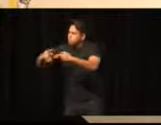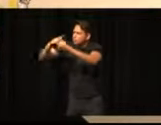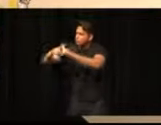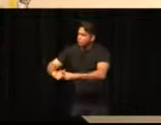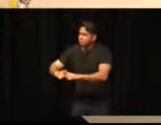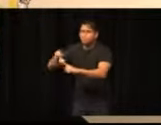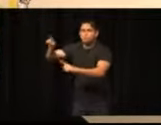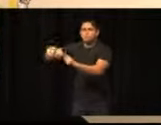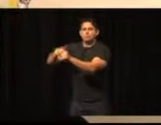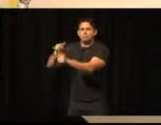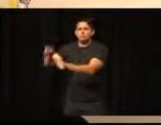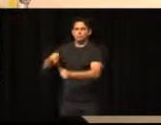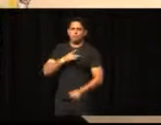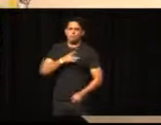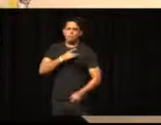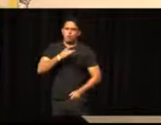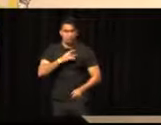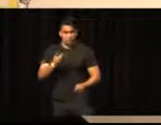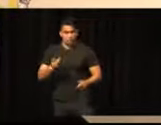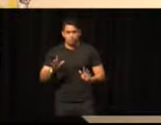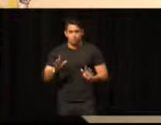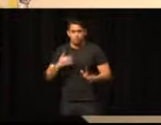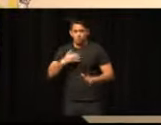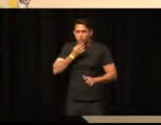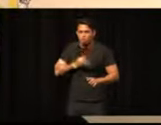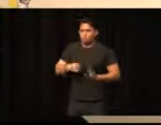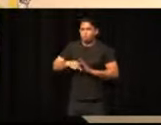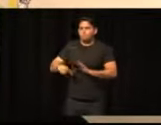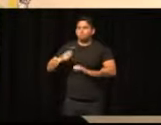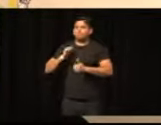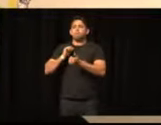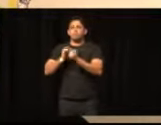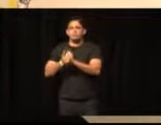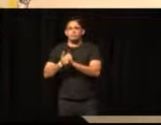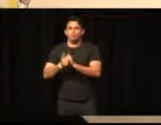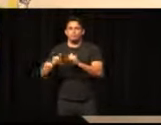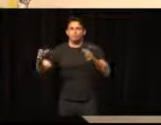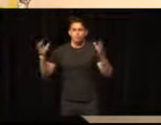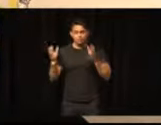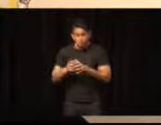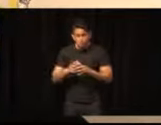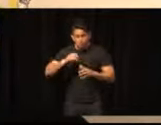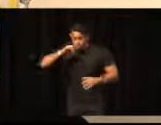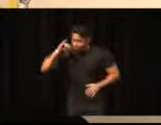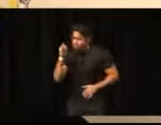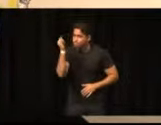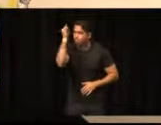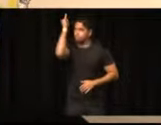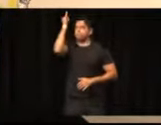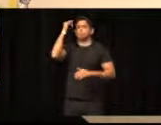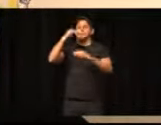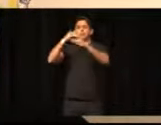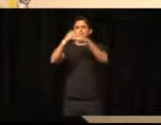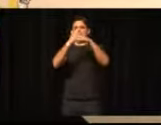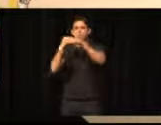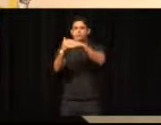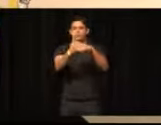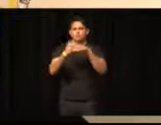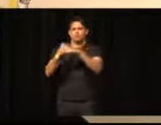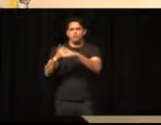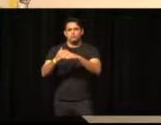el voluntariado es en el campo deportivo es fundamental para la